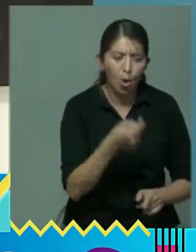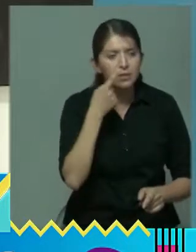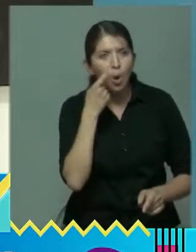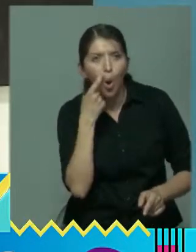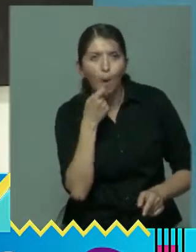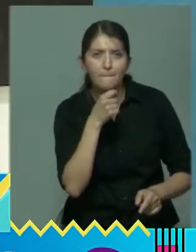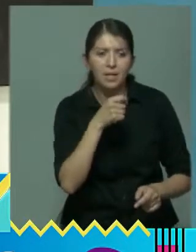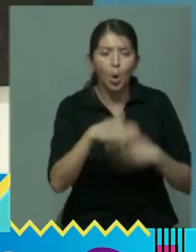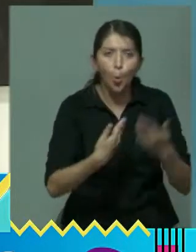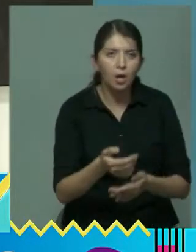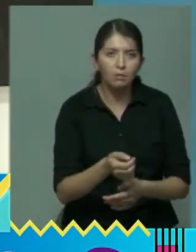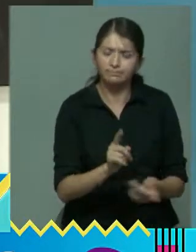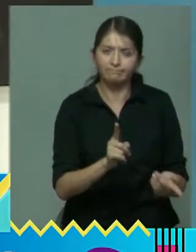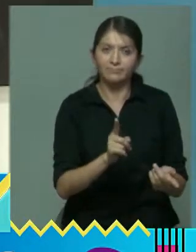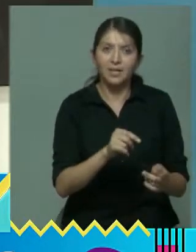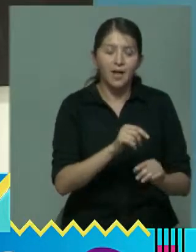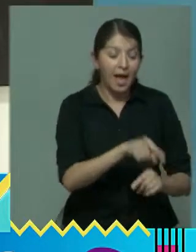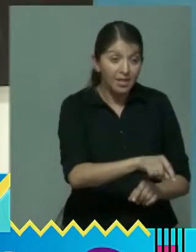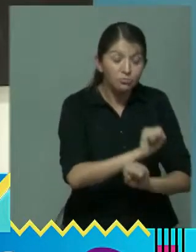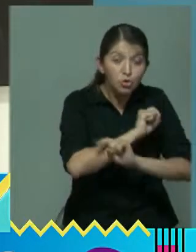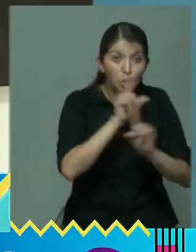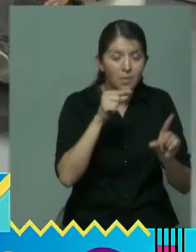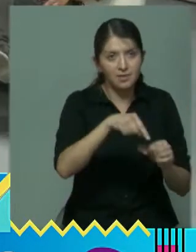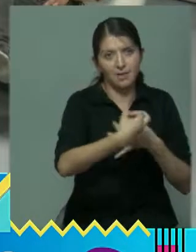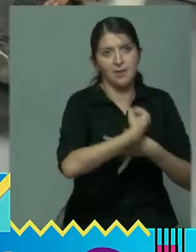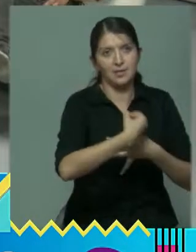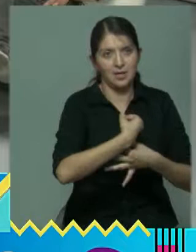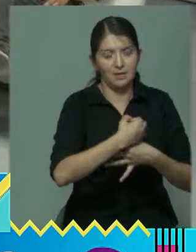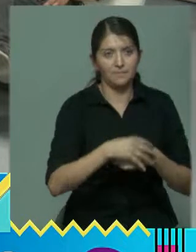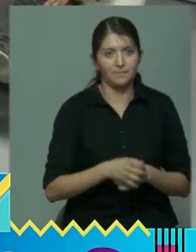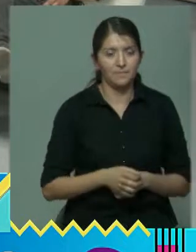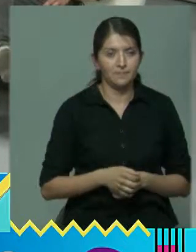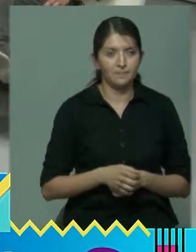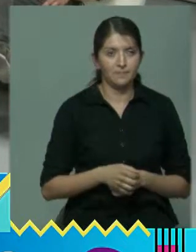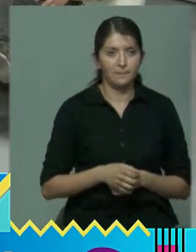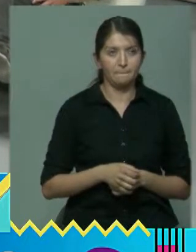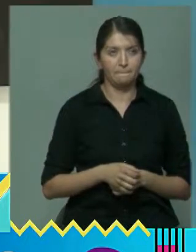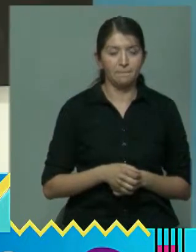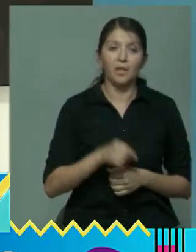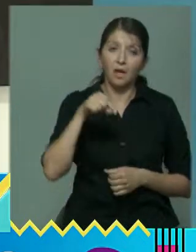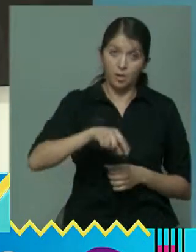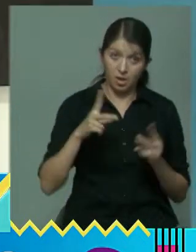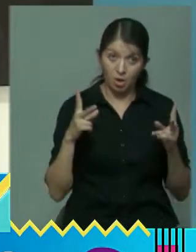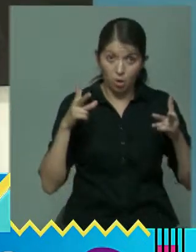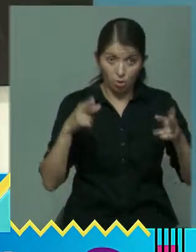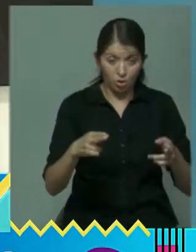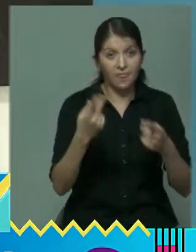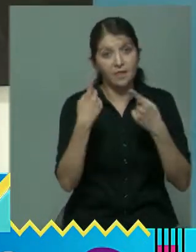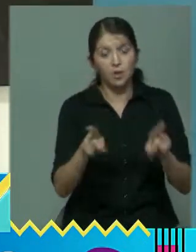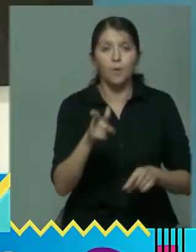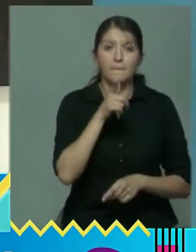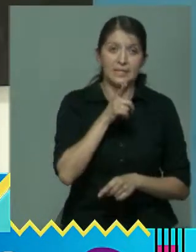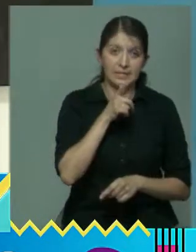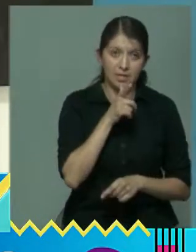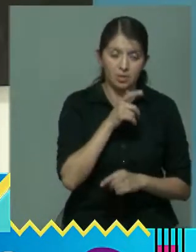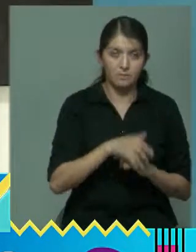ese estereotipo que también es otro de los que hay que muchas veces es de apuntar. abajo hacia arriba, no Tal al cual. revés. Bueno, nos vamos a ir a un nuevo corte en distintos parecidos, pero